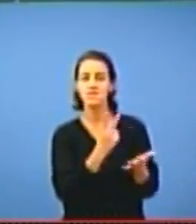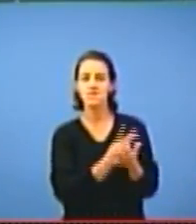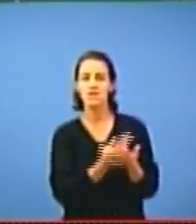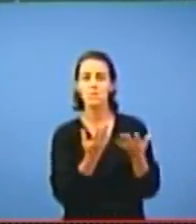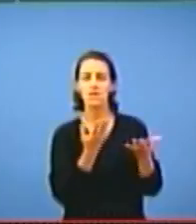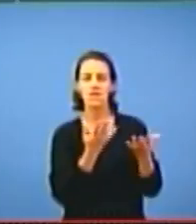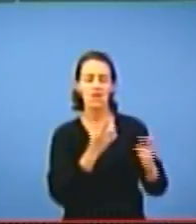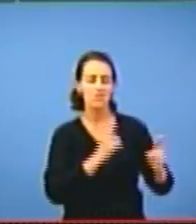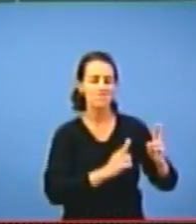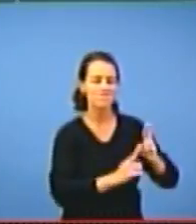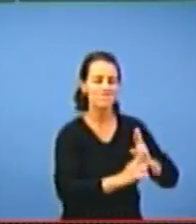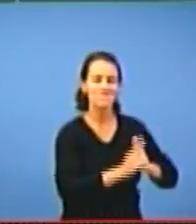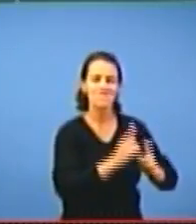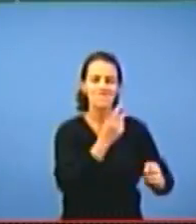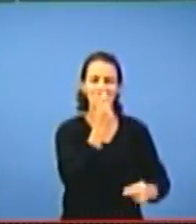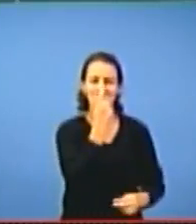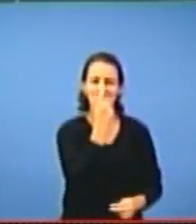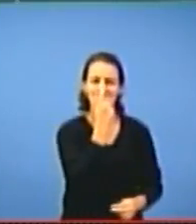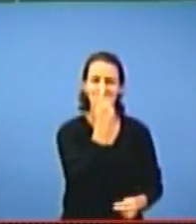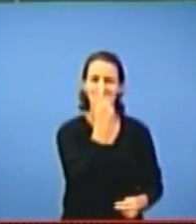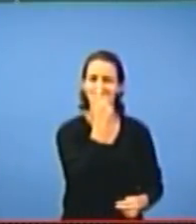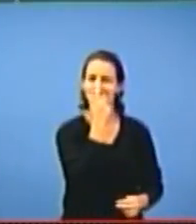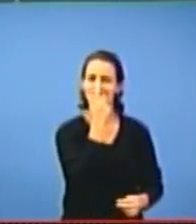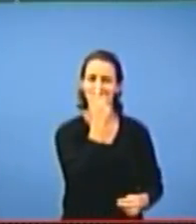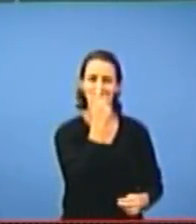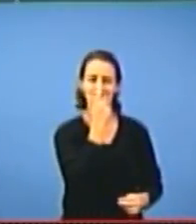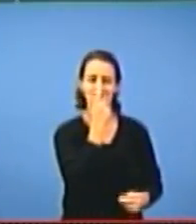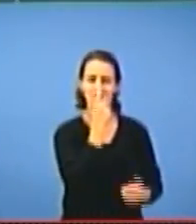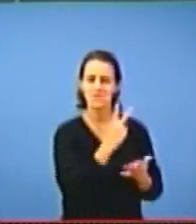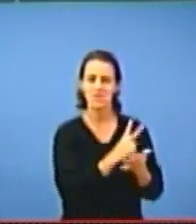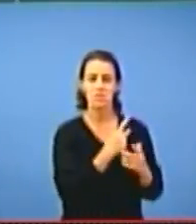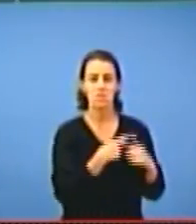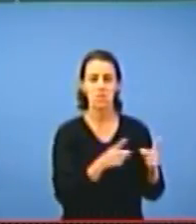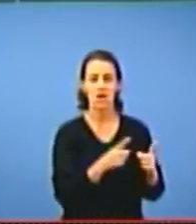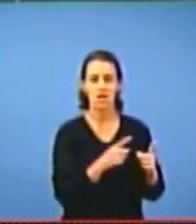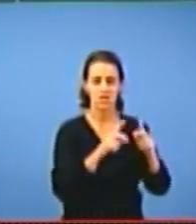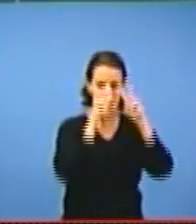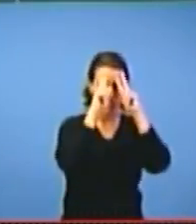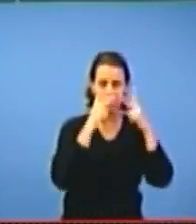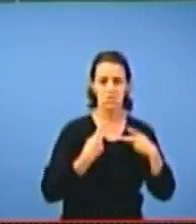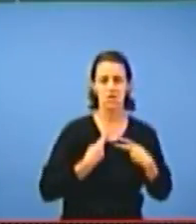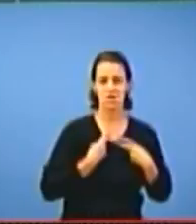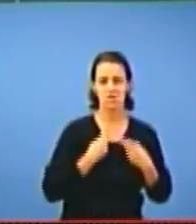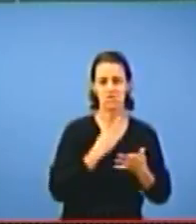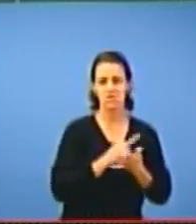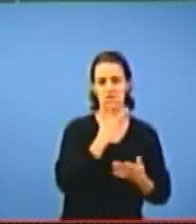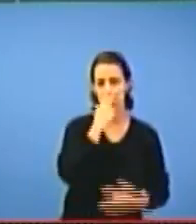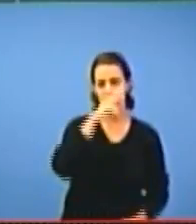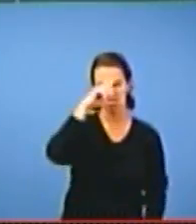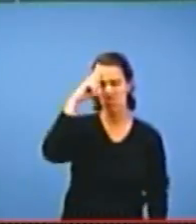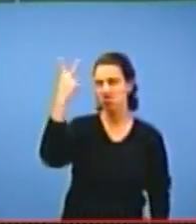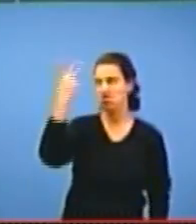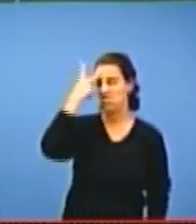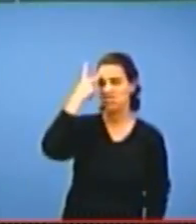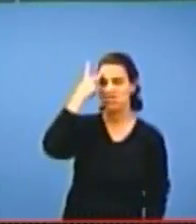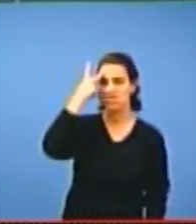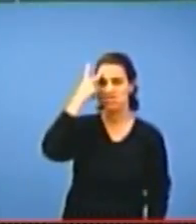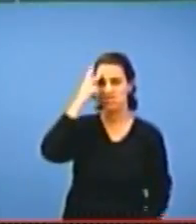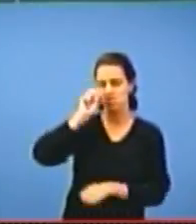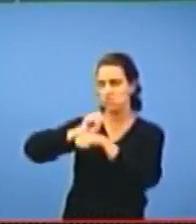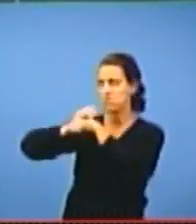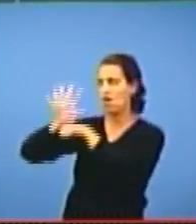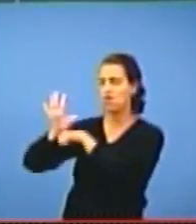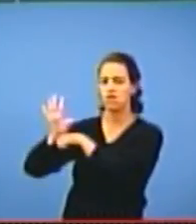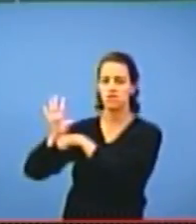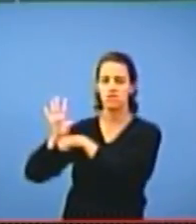relación cercana con el hombre. El hombre se mostró siempre rebelde. El hombre no fue capaz de entender